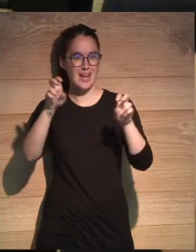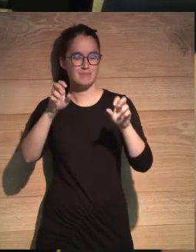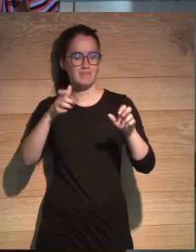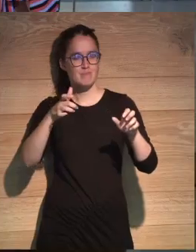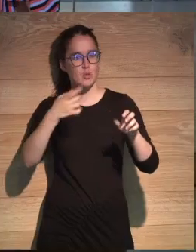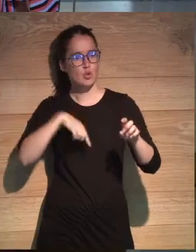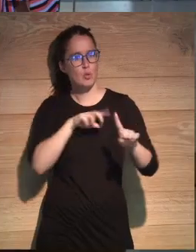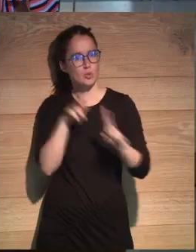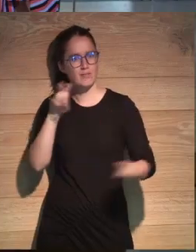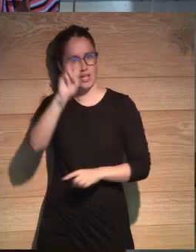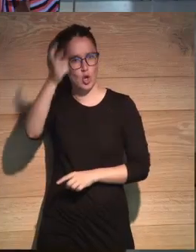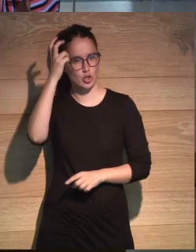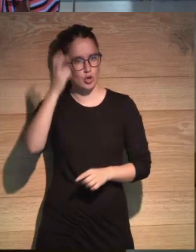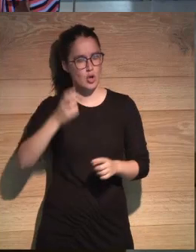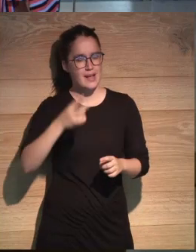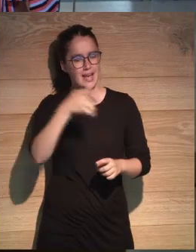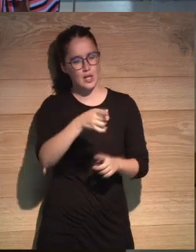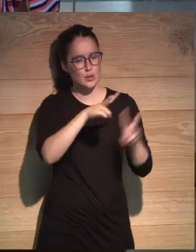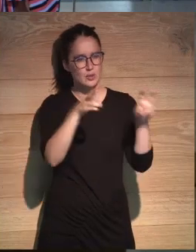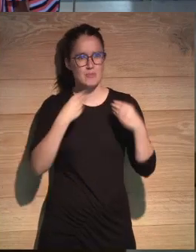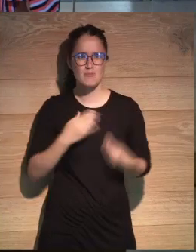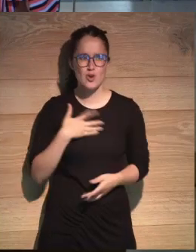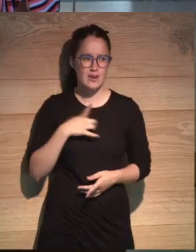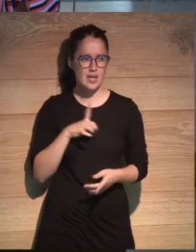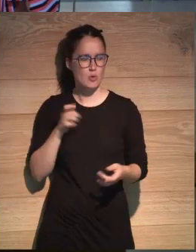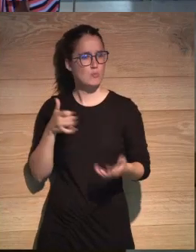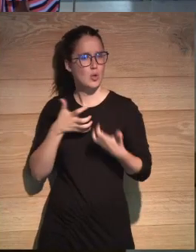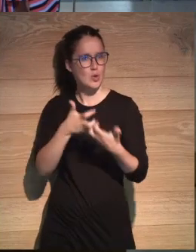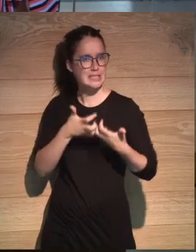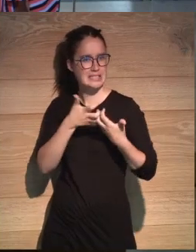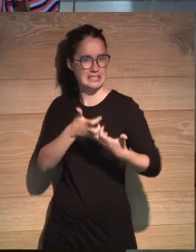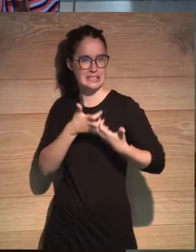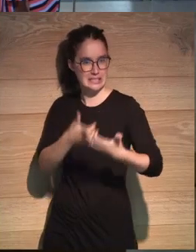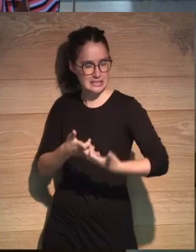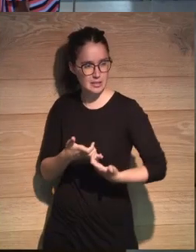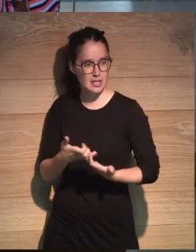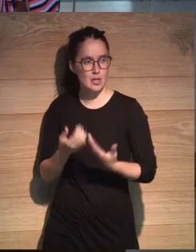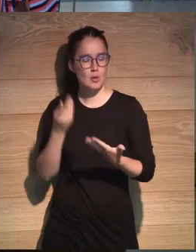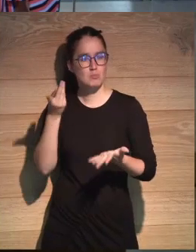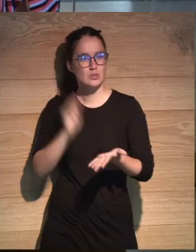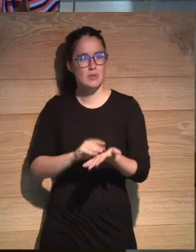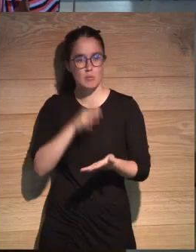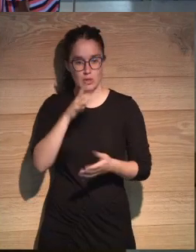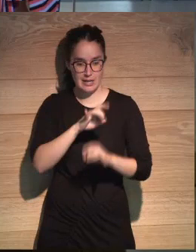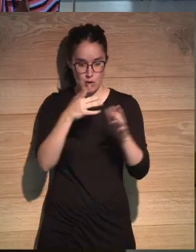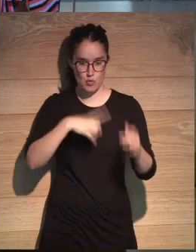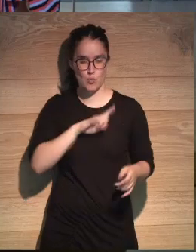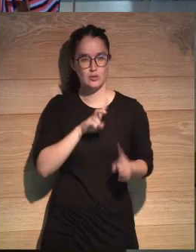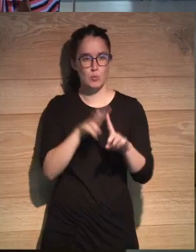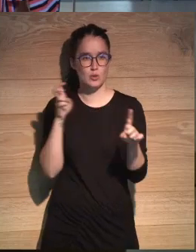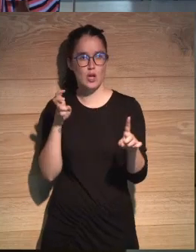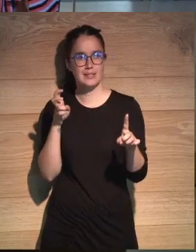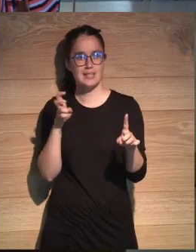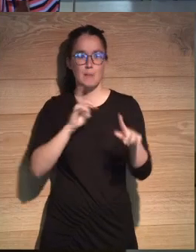manera, ellos no quieren titular así, tenemos ahí unas luchas muchas veces, porque claro, nuestra forma es un